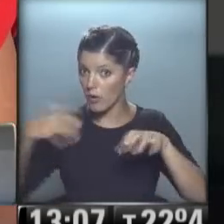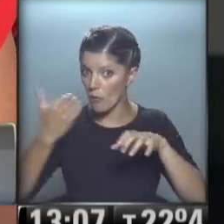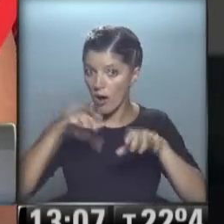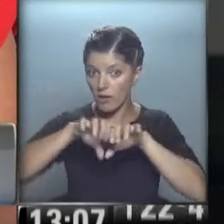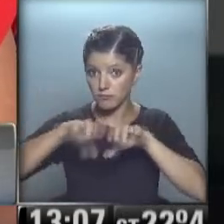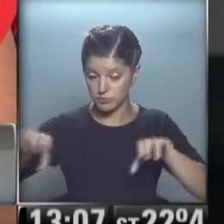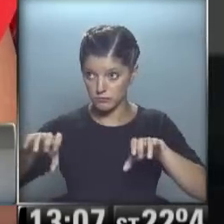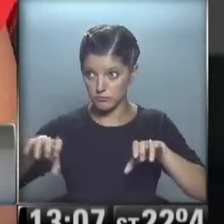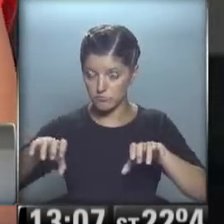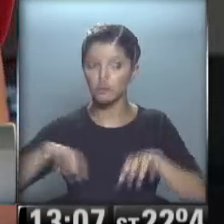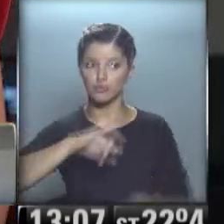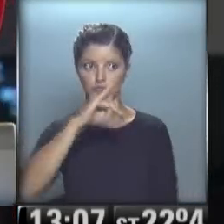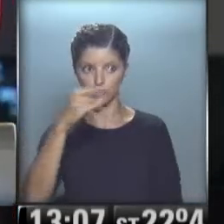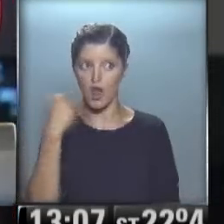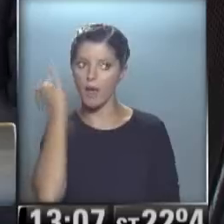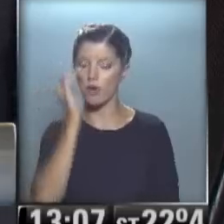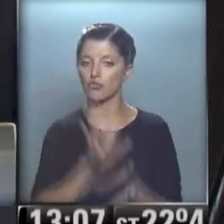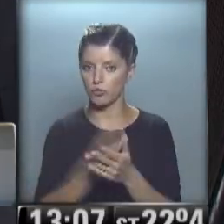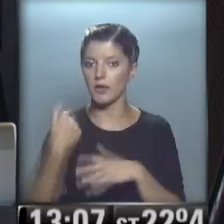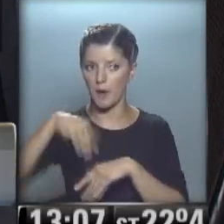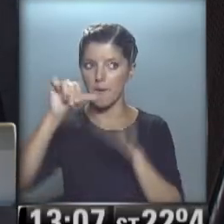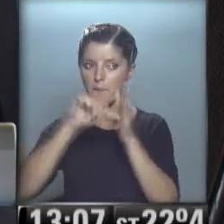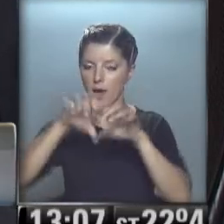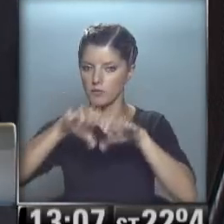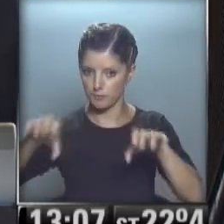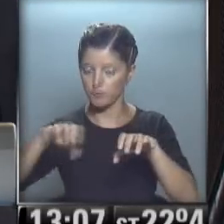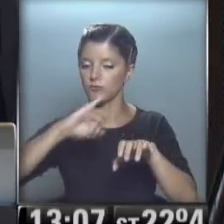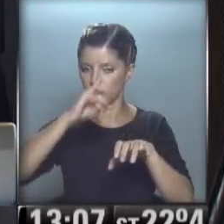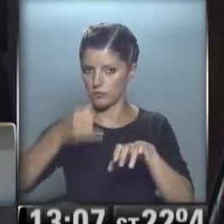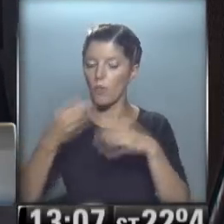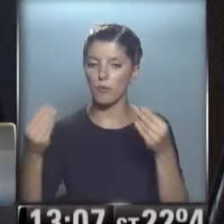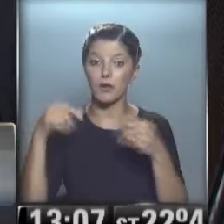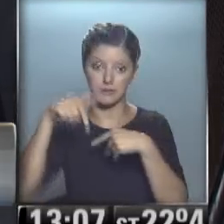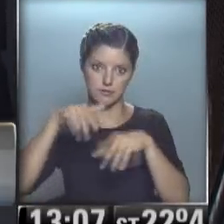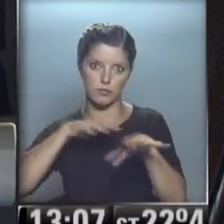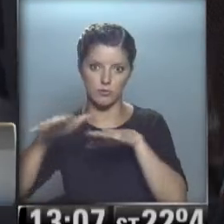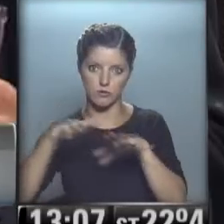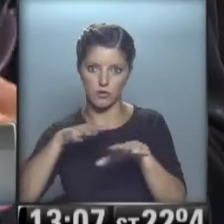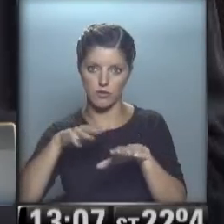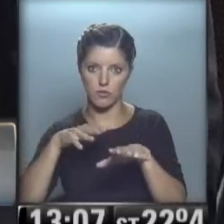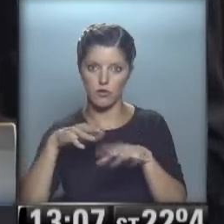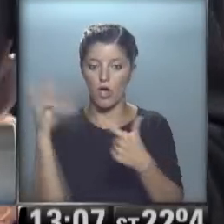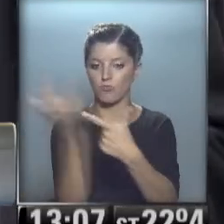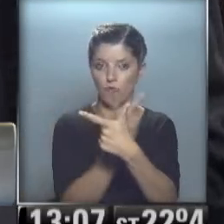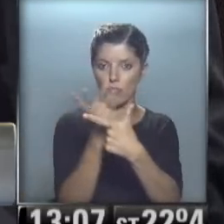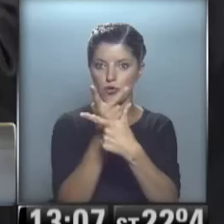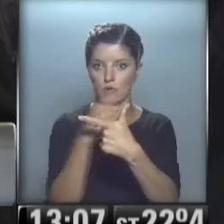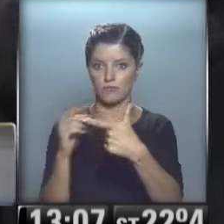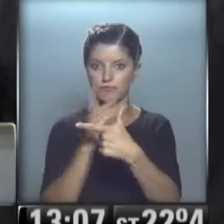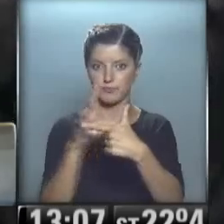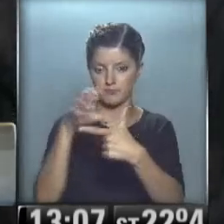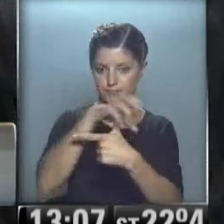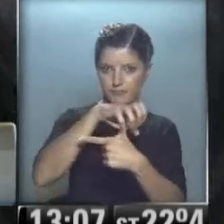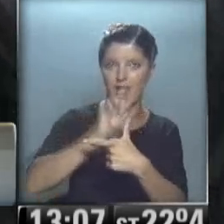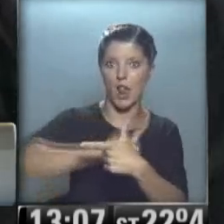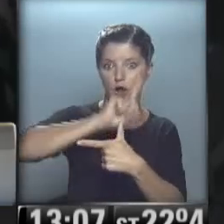dividirse hasta ese punto. Plantean el riesgo de secesión, concretamente por esto de que hay un occidente del país que es más